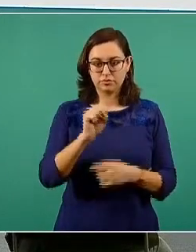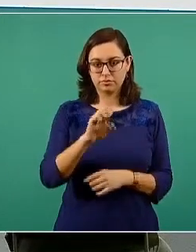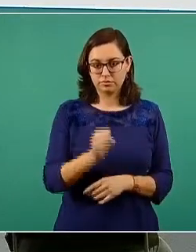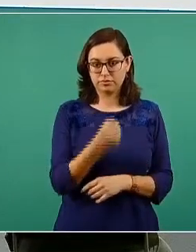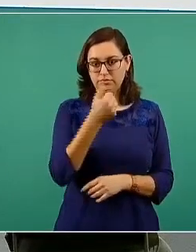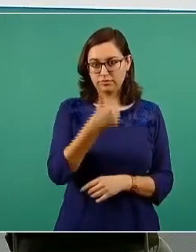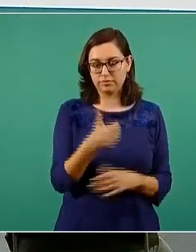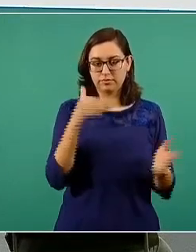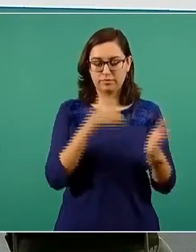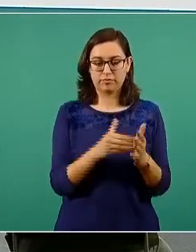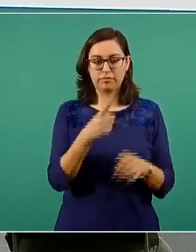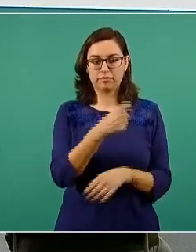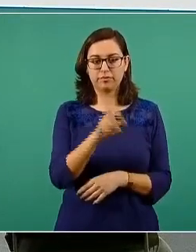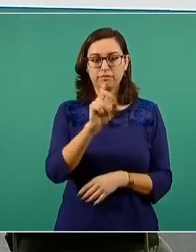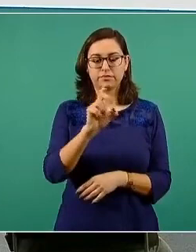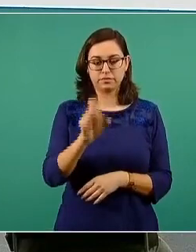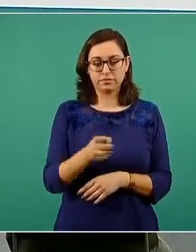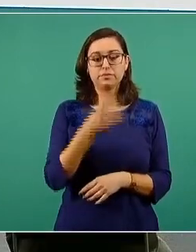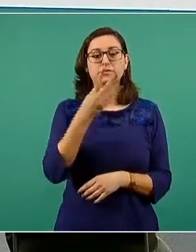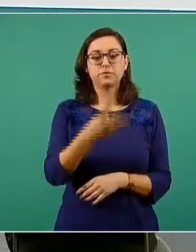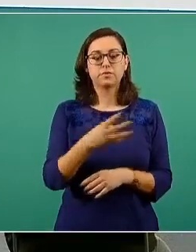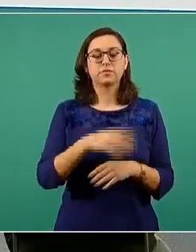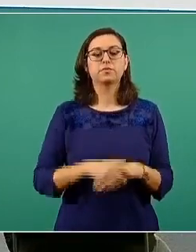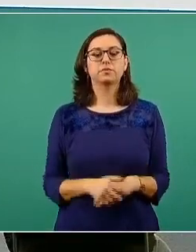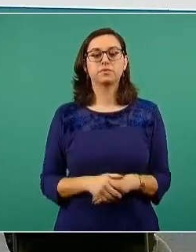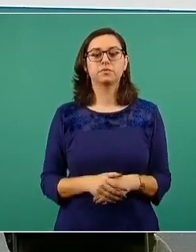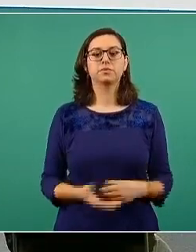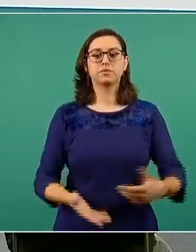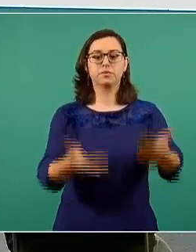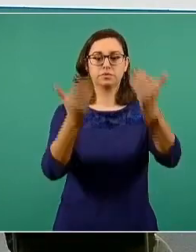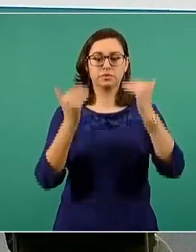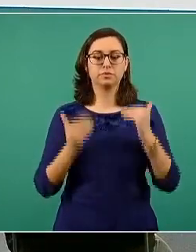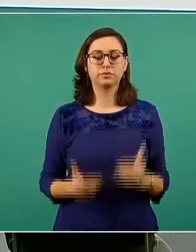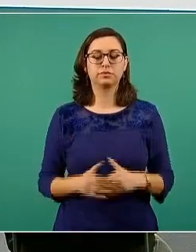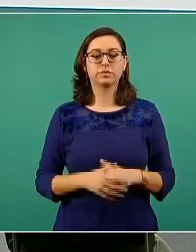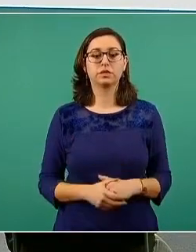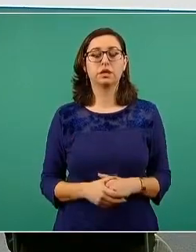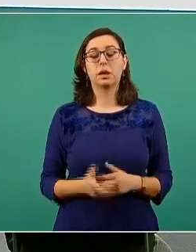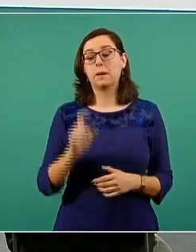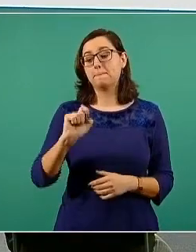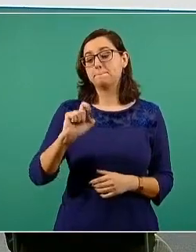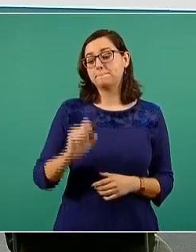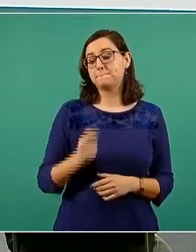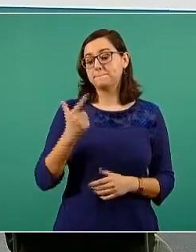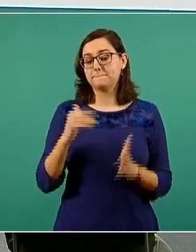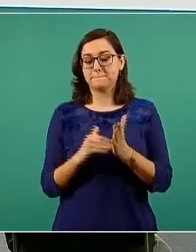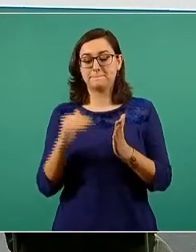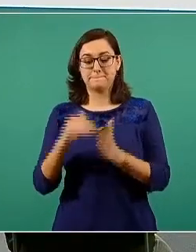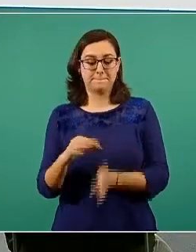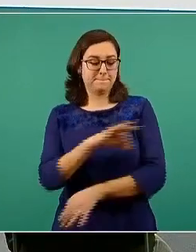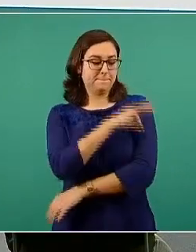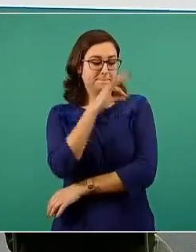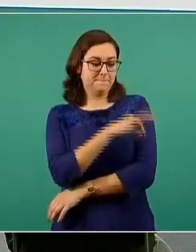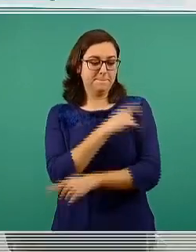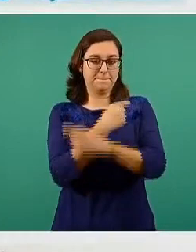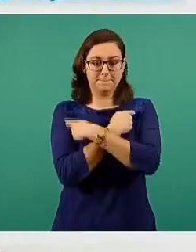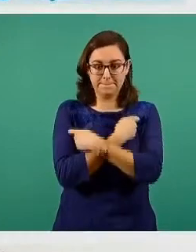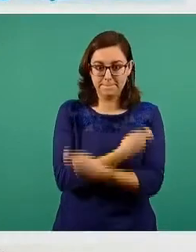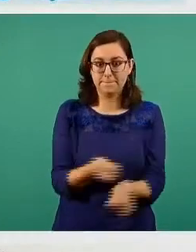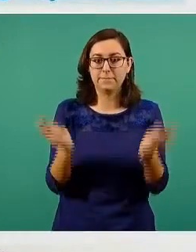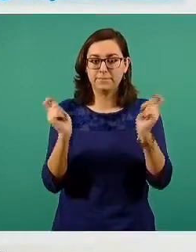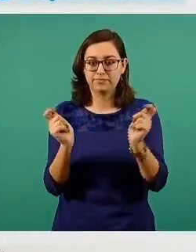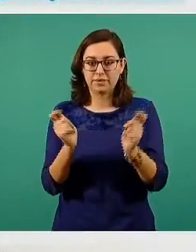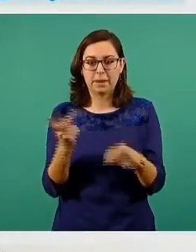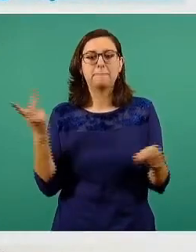66.134 aplicaciones. Ahora sí, de los casi 27 millones de dosis de vacuna, eso corresponde a